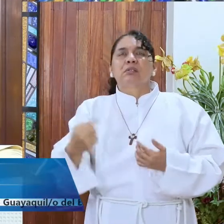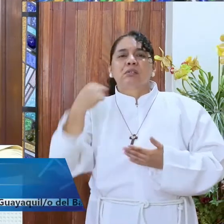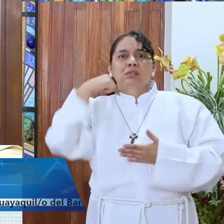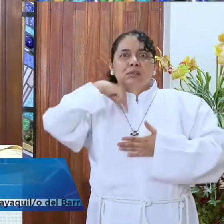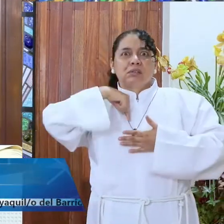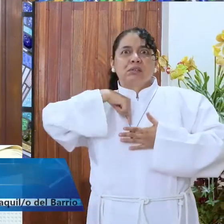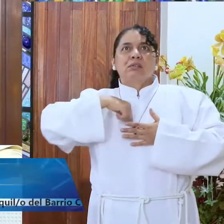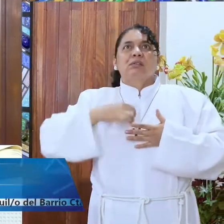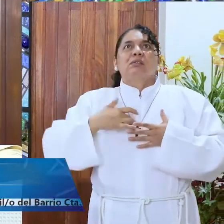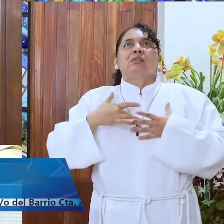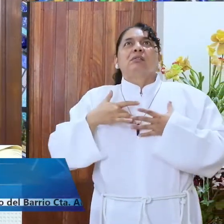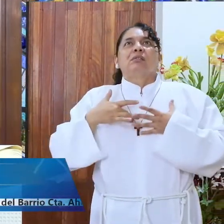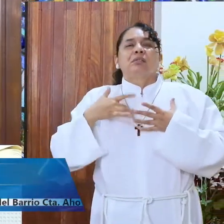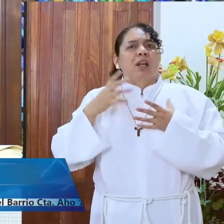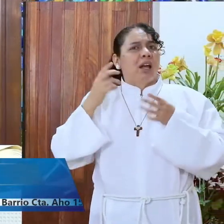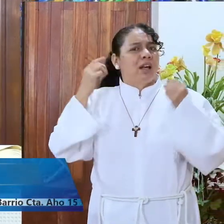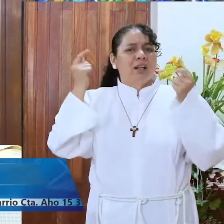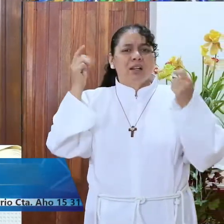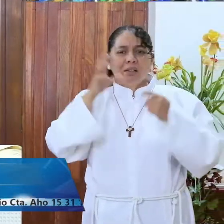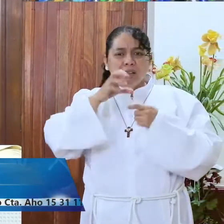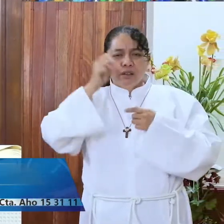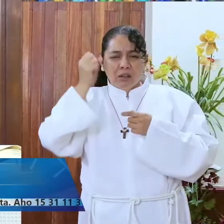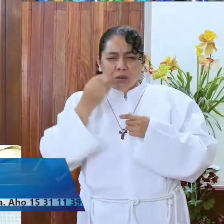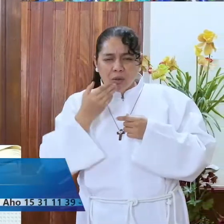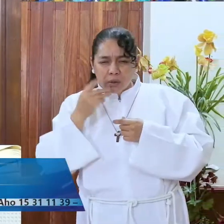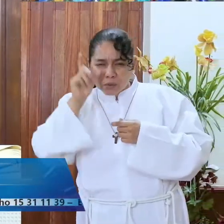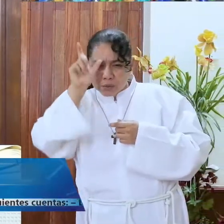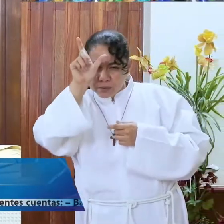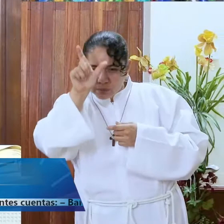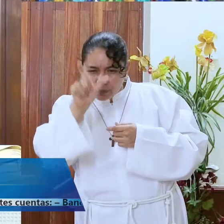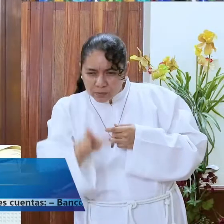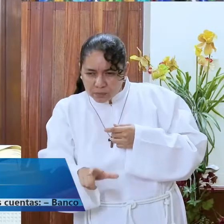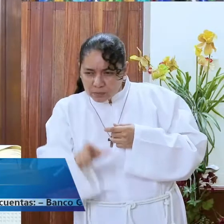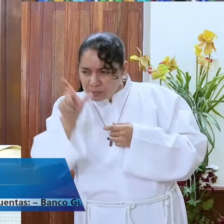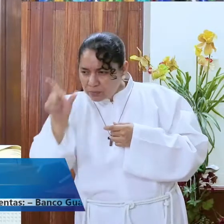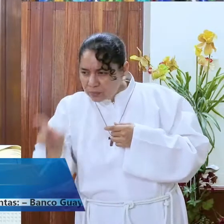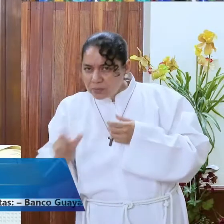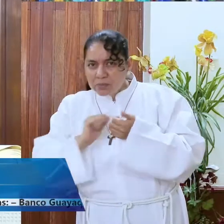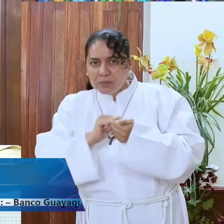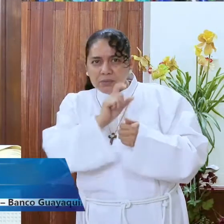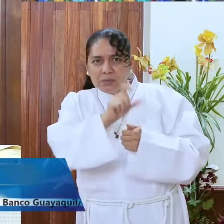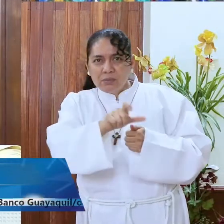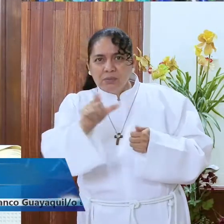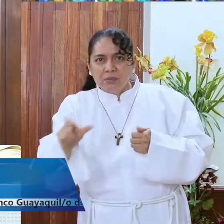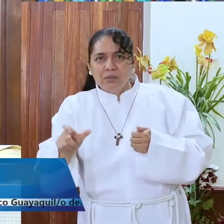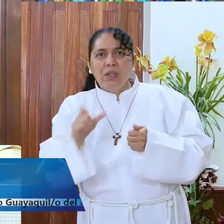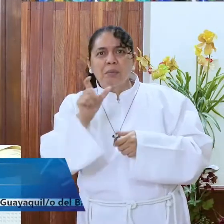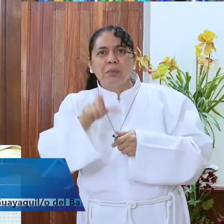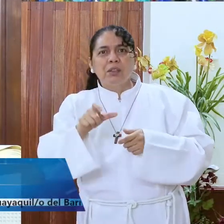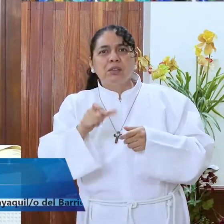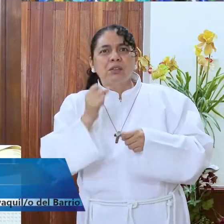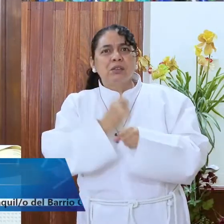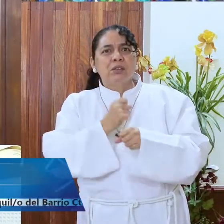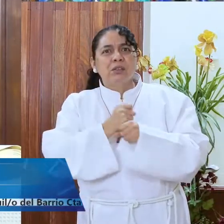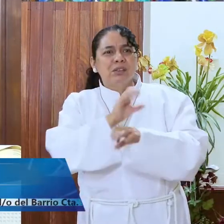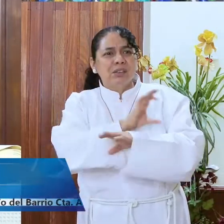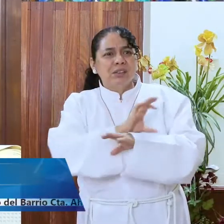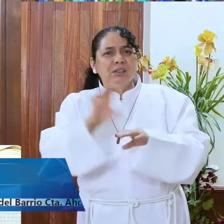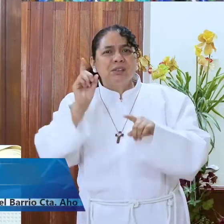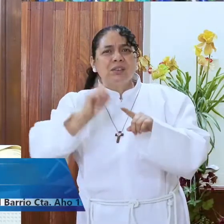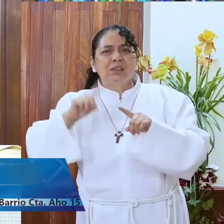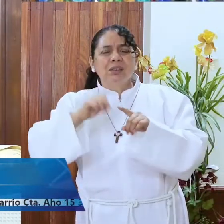la situación en la que se encuentran aquellas personas aquellos campesinos que mineras de aldeas